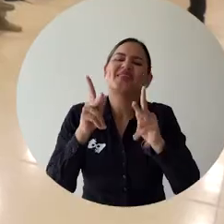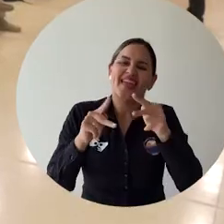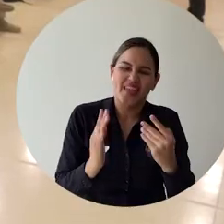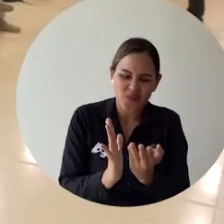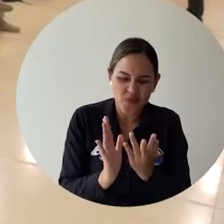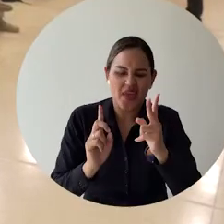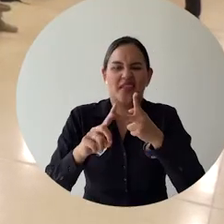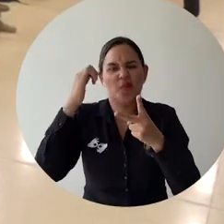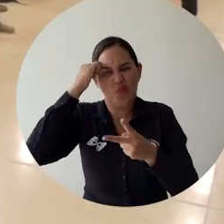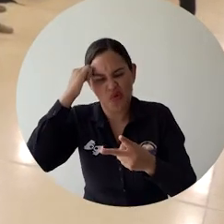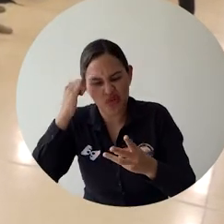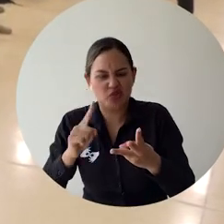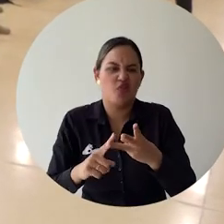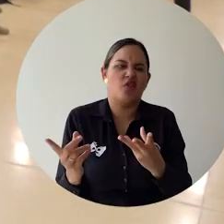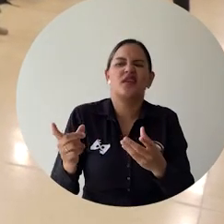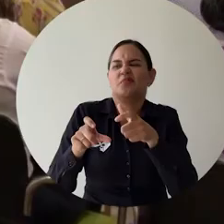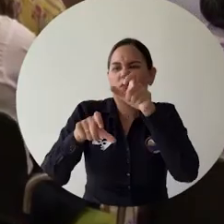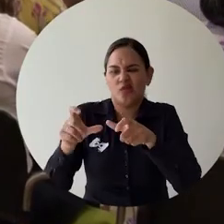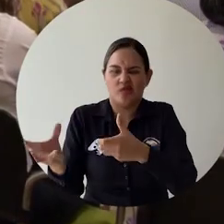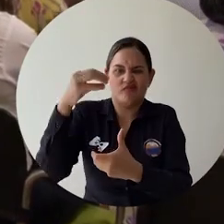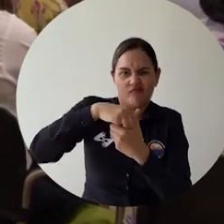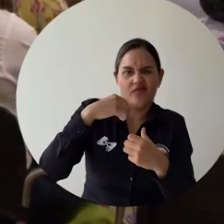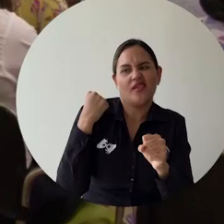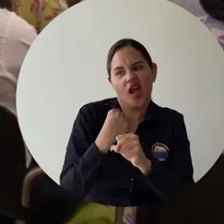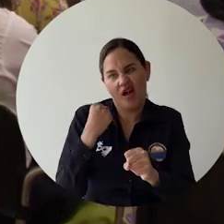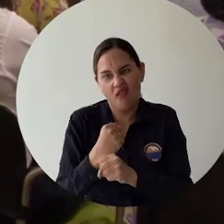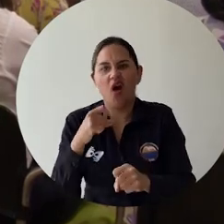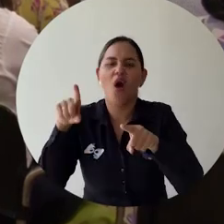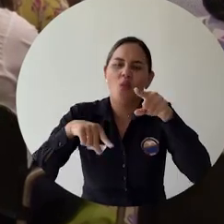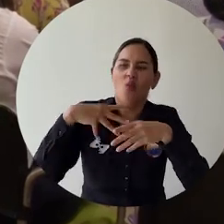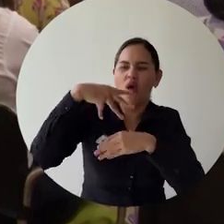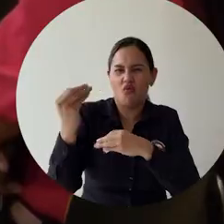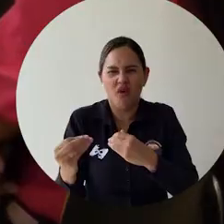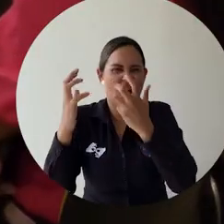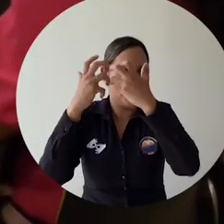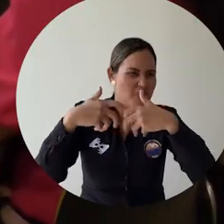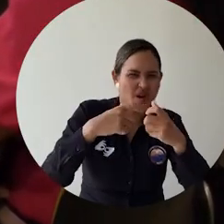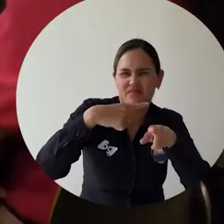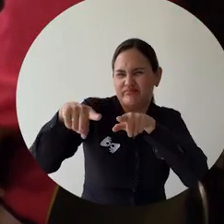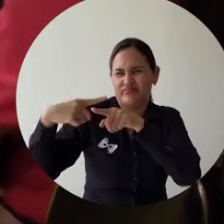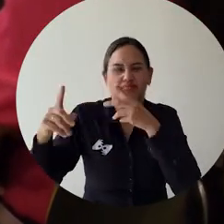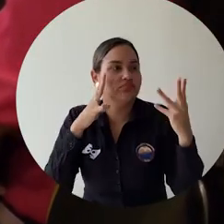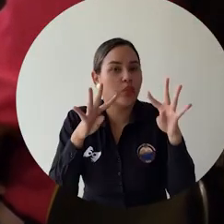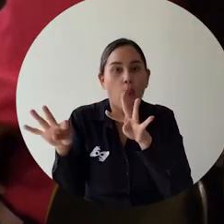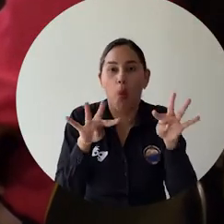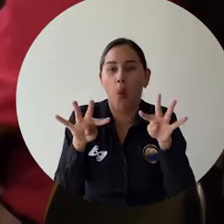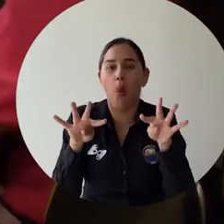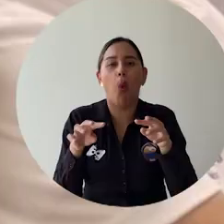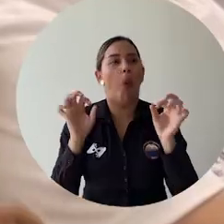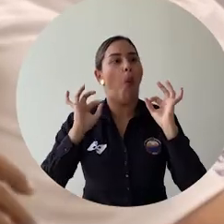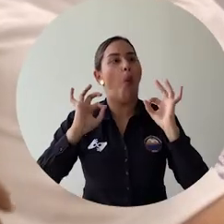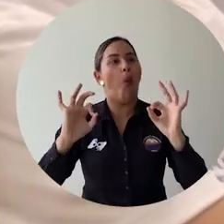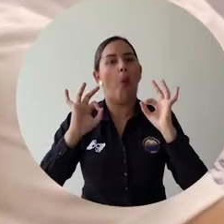realizadas. Estudiantes, docentes, trabajadores, representantes de sectores sociales y gremiales y periodistas